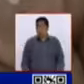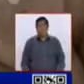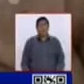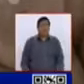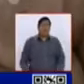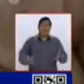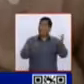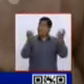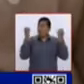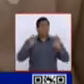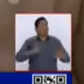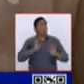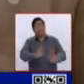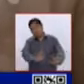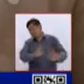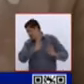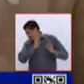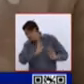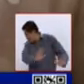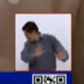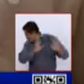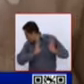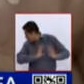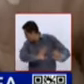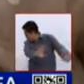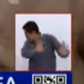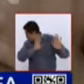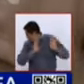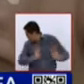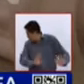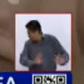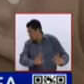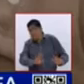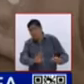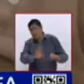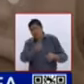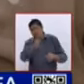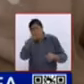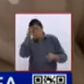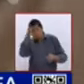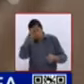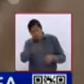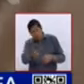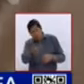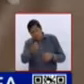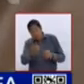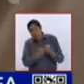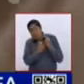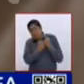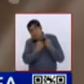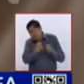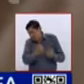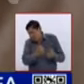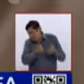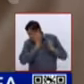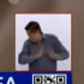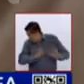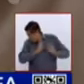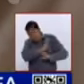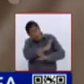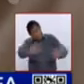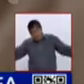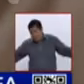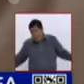Que ya no lo quiero, que me deje tranquila, que solo cumpla el papel de padre. Quisiera que me deje